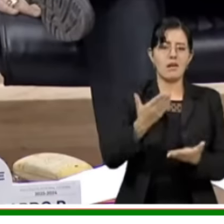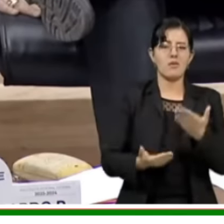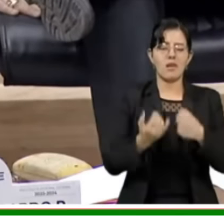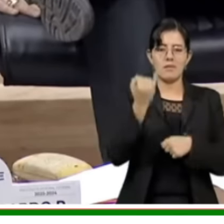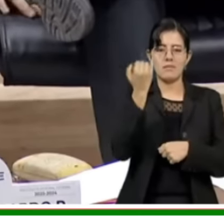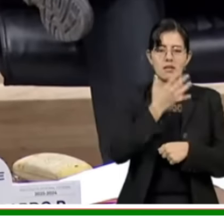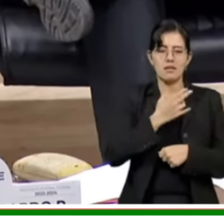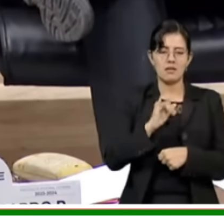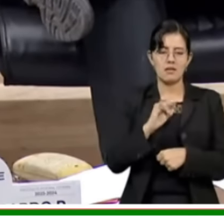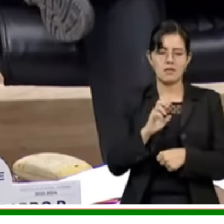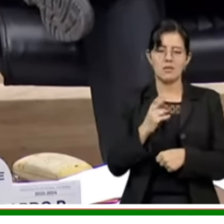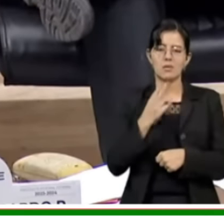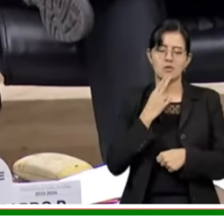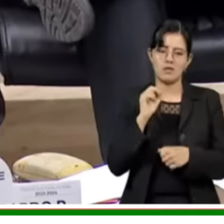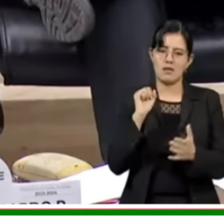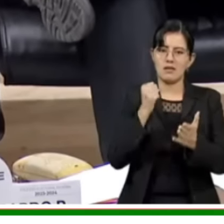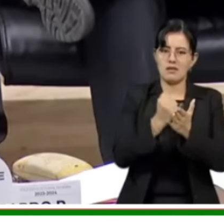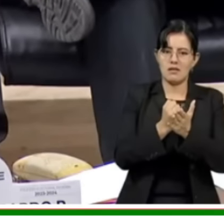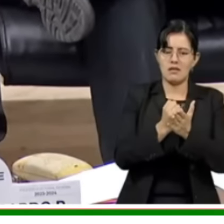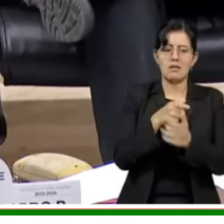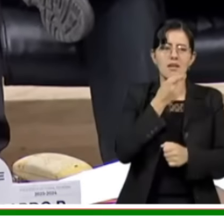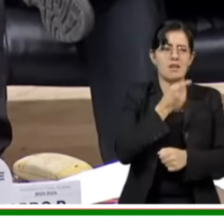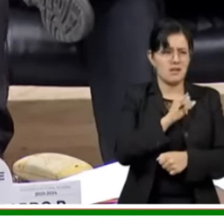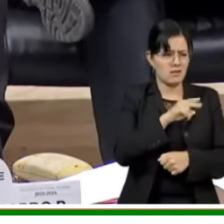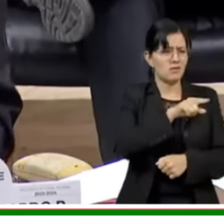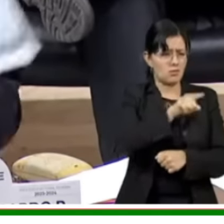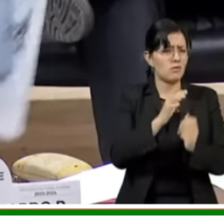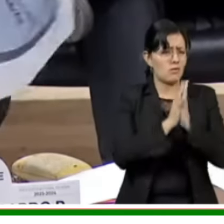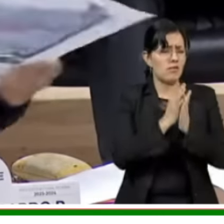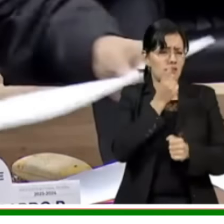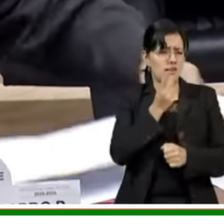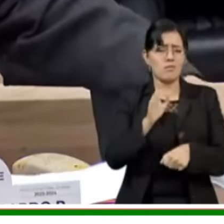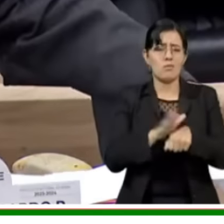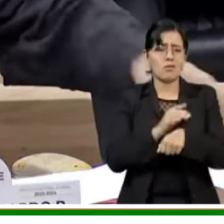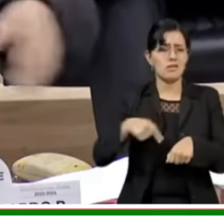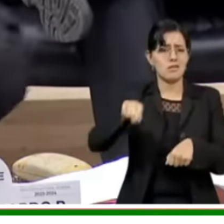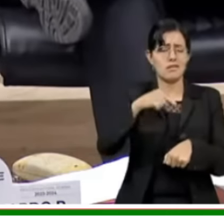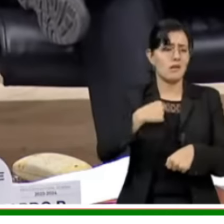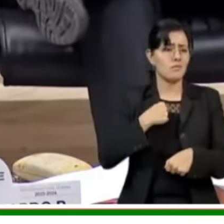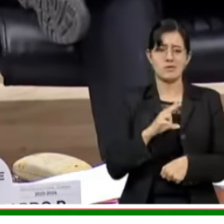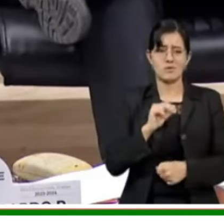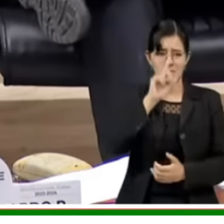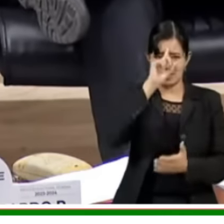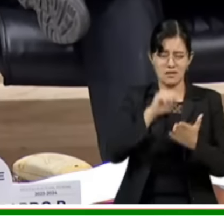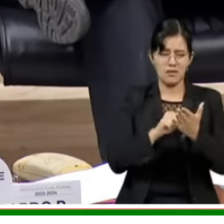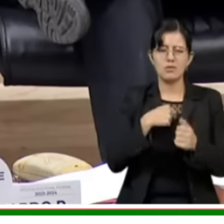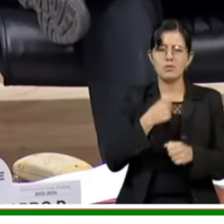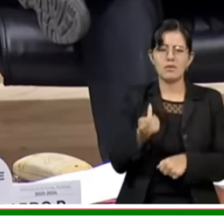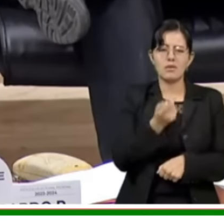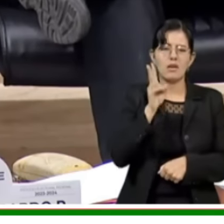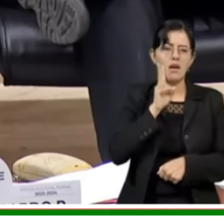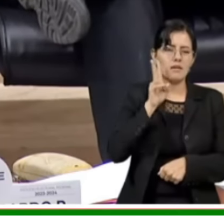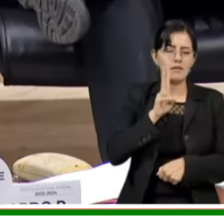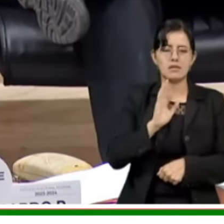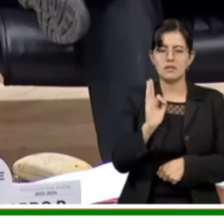del INE y tiene que pedirle al INE Oigan Díganle ustedes porque a mí no me creen pero yo pregunto cómo el INE puede asegurar que si